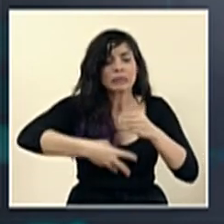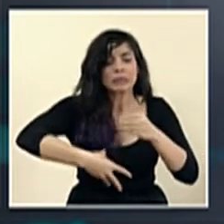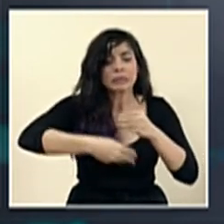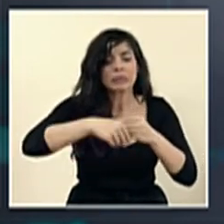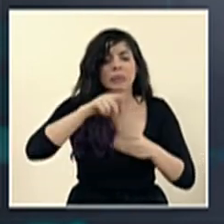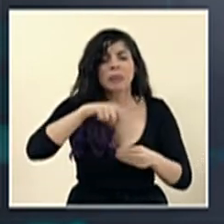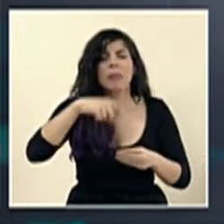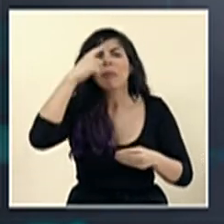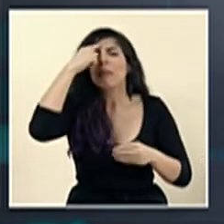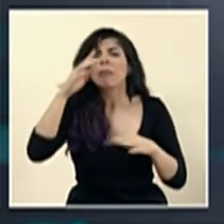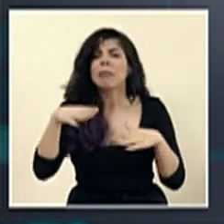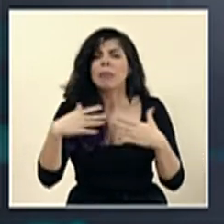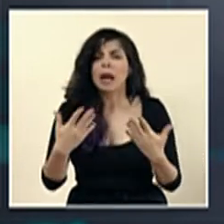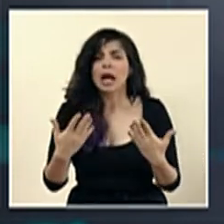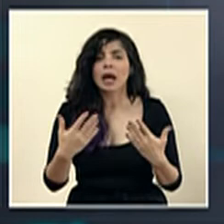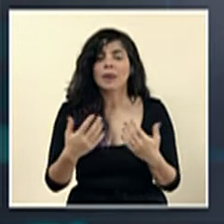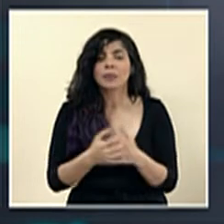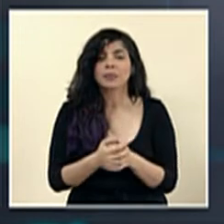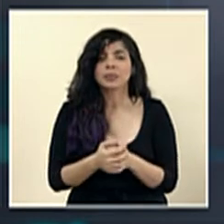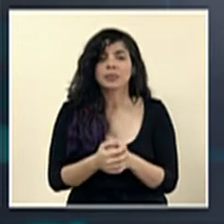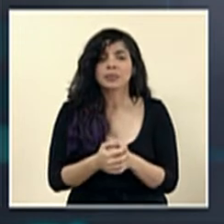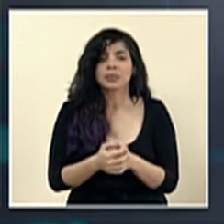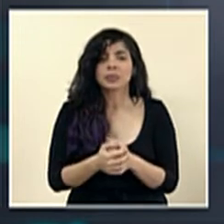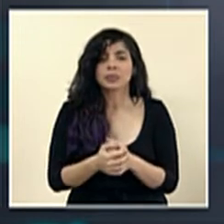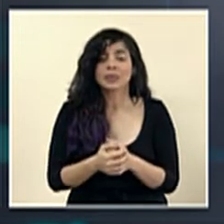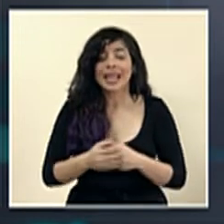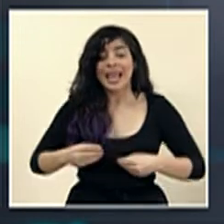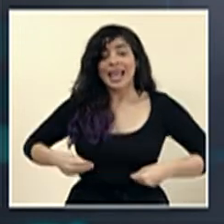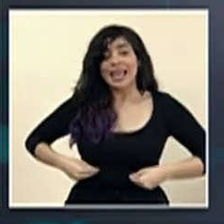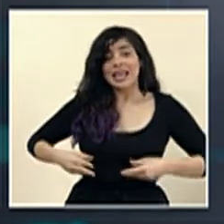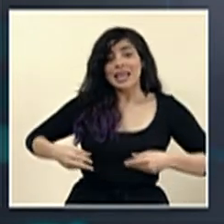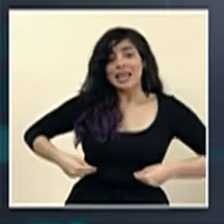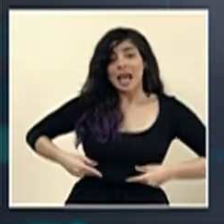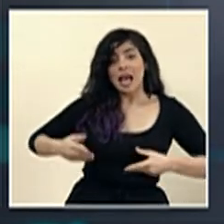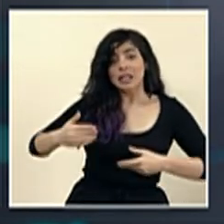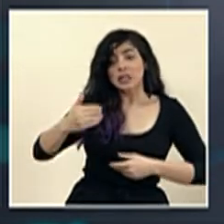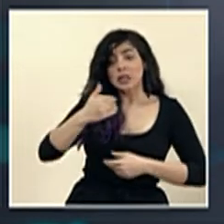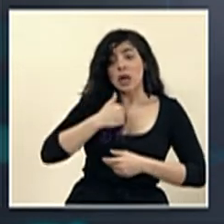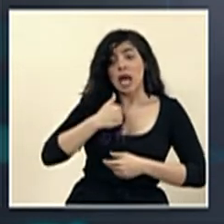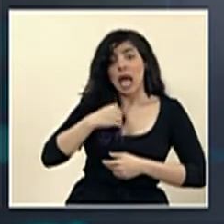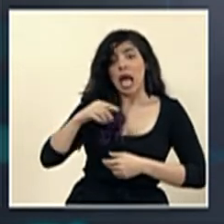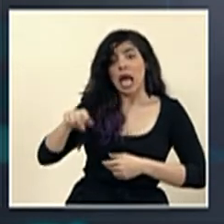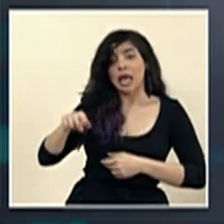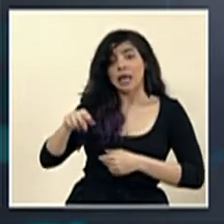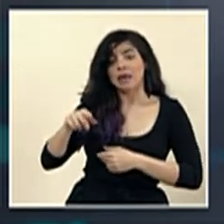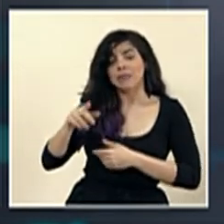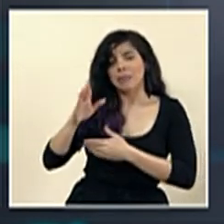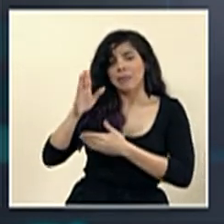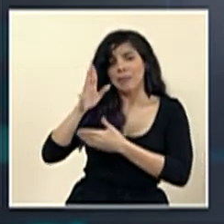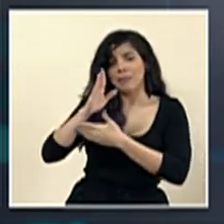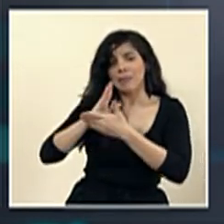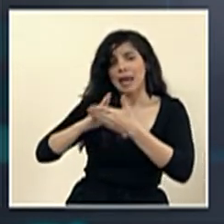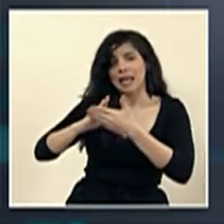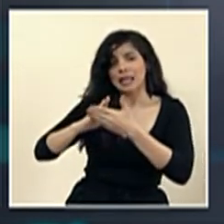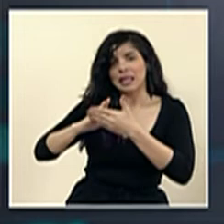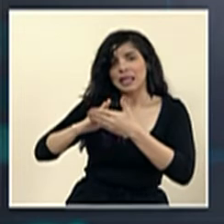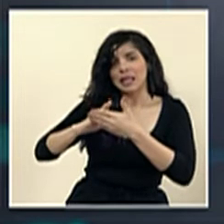es una eliminación del gasto que habría de parte de las